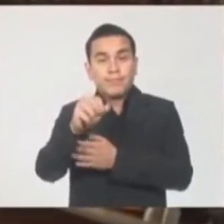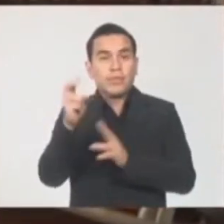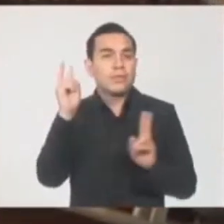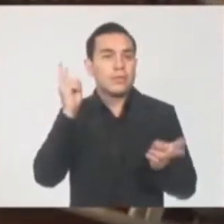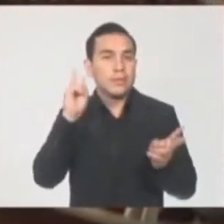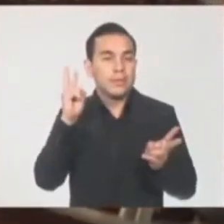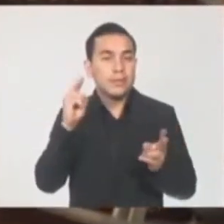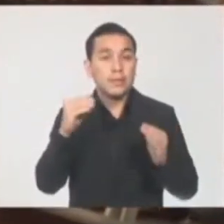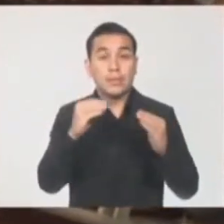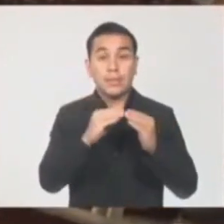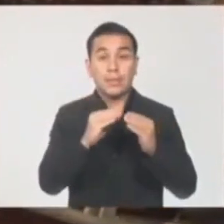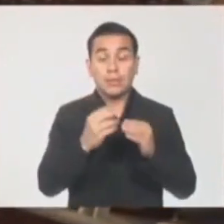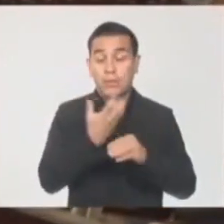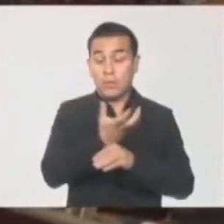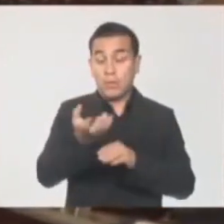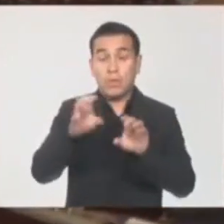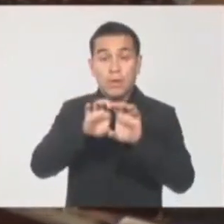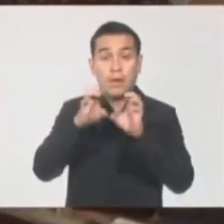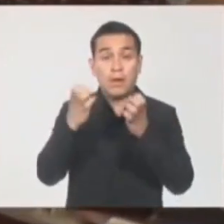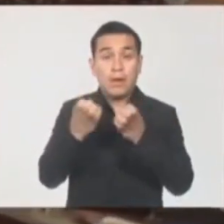Señores miembros del Gabinete de Gobierno.